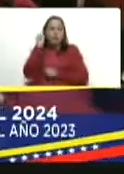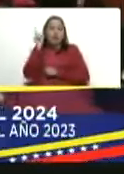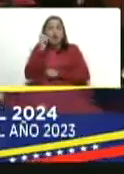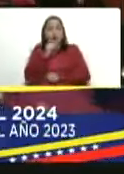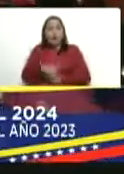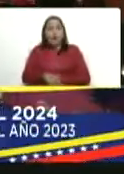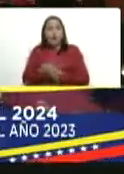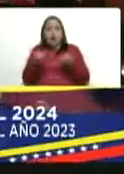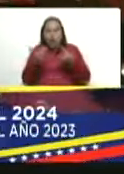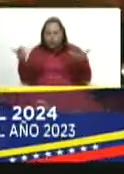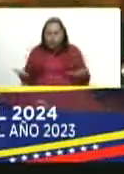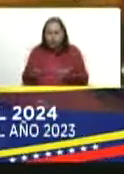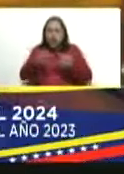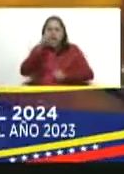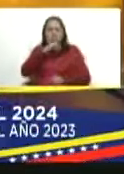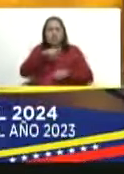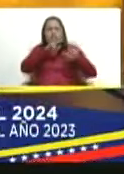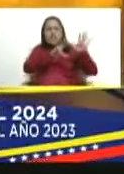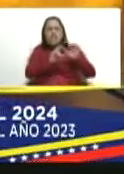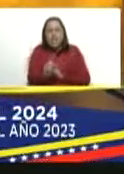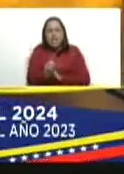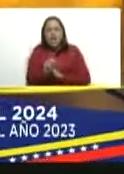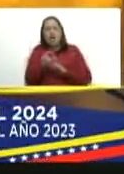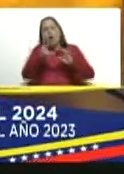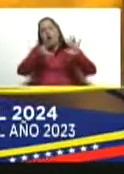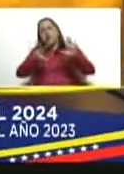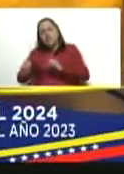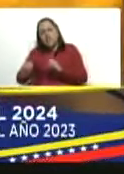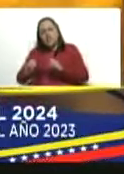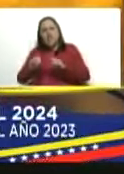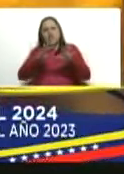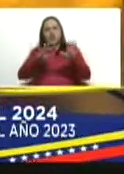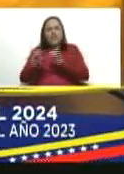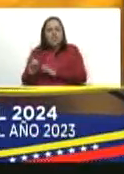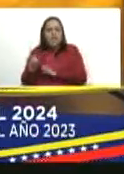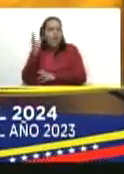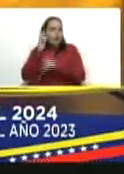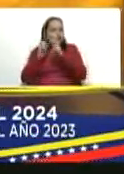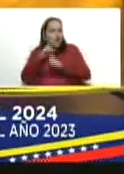que nos levantamos en los 70, en los 80, en los 90, escuchando el nombre de Damiani.